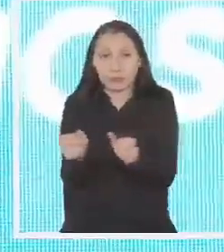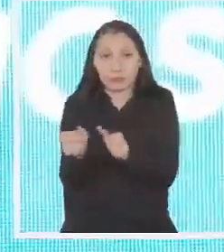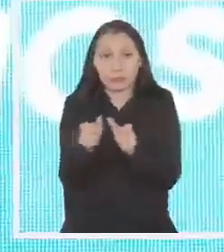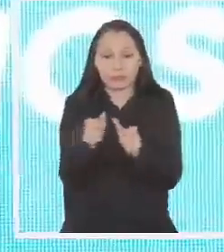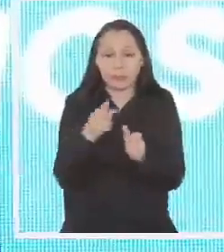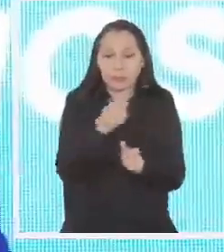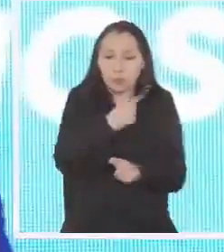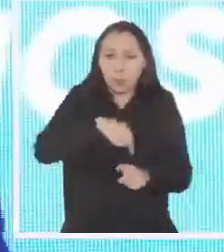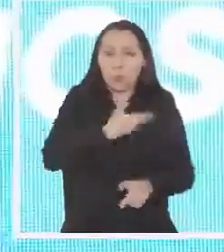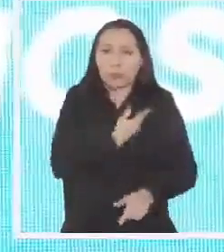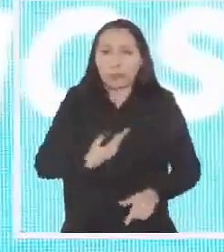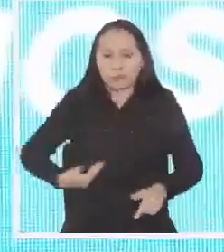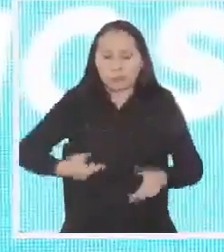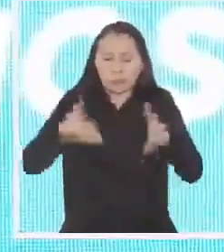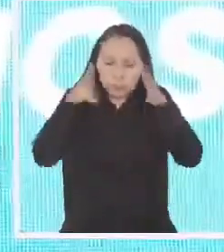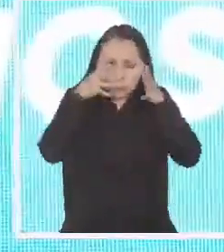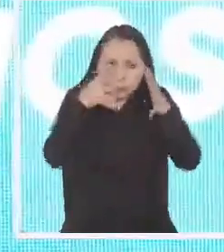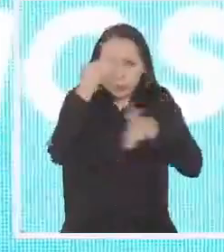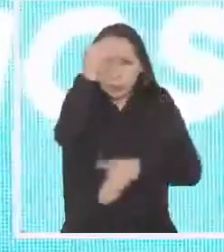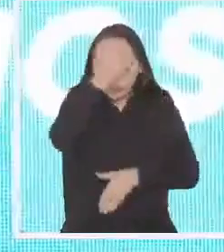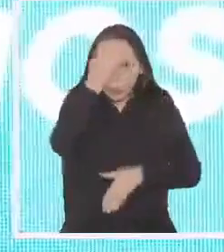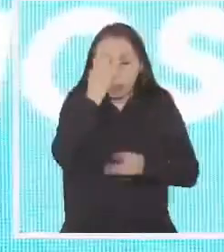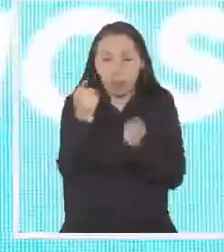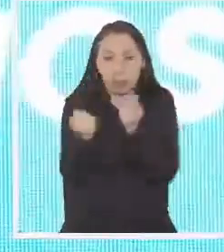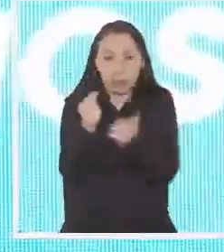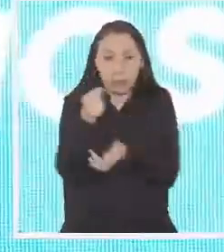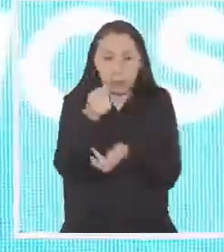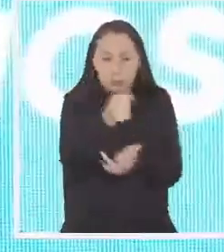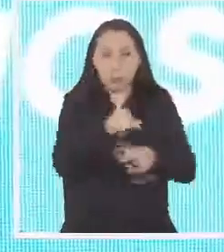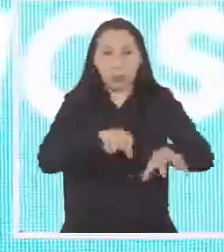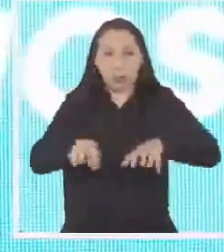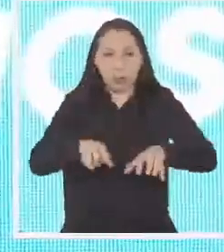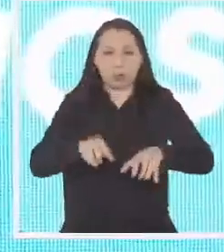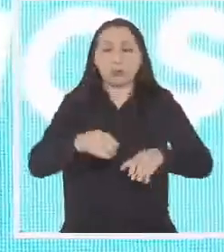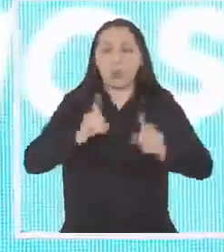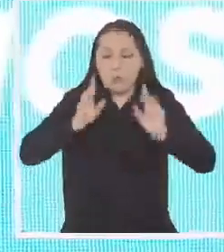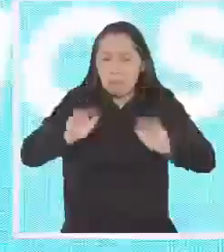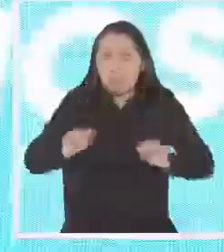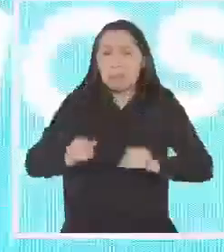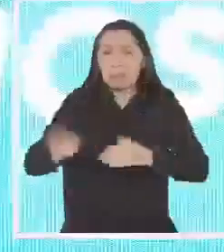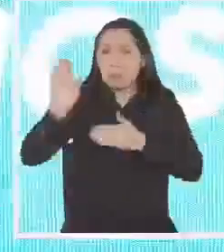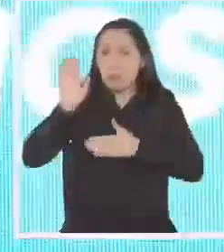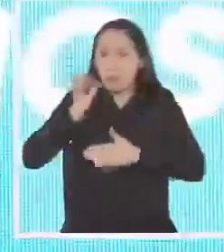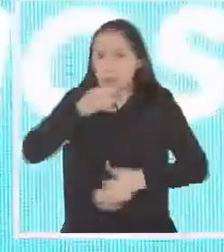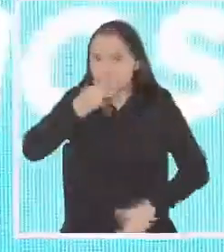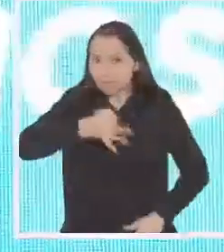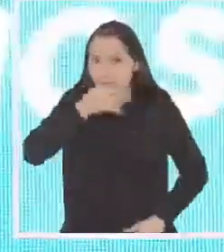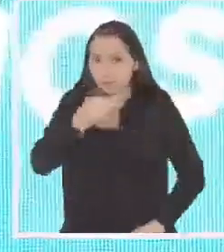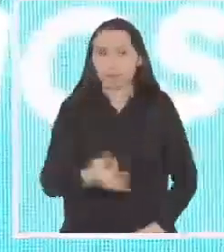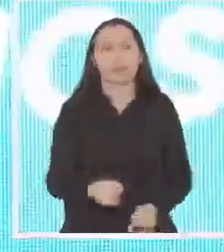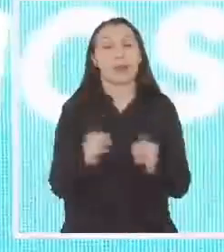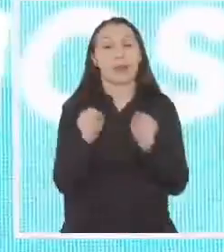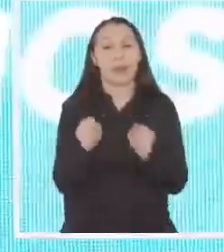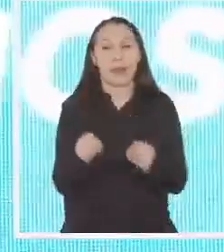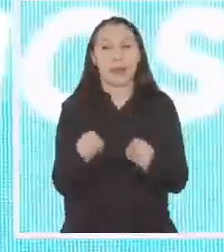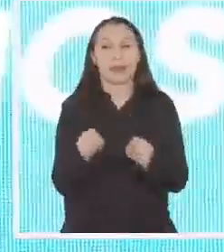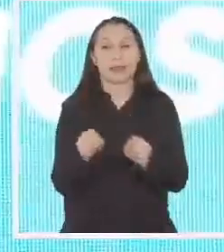nuestra prioridad y hemos puesto los recursos, las acciones donde hemos puesto las palabras. Y